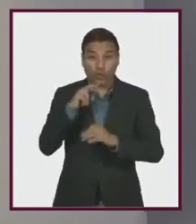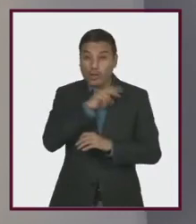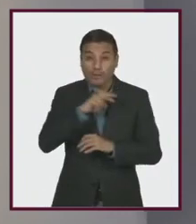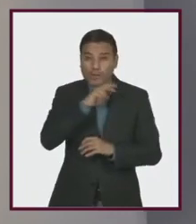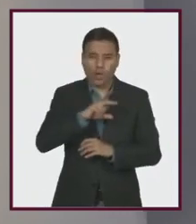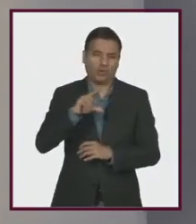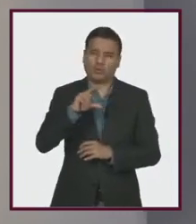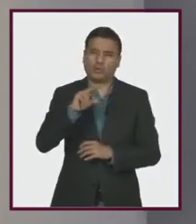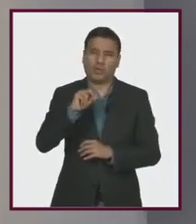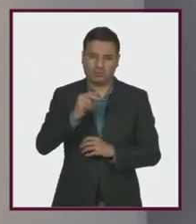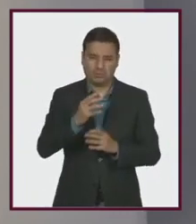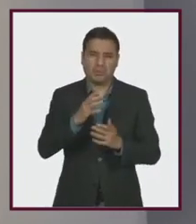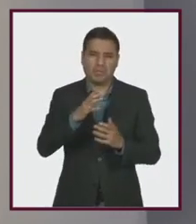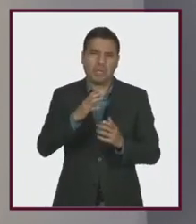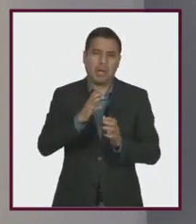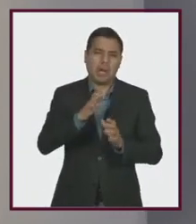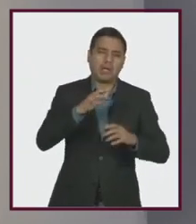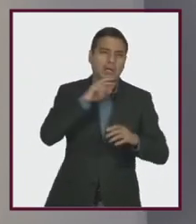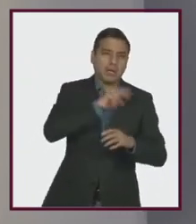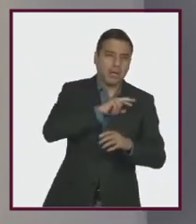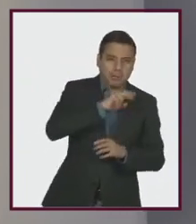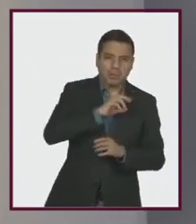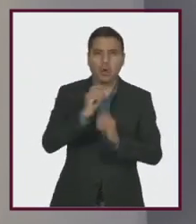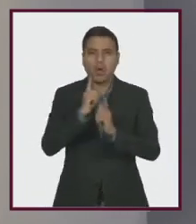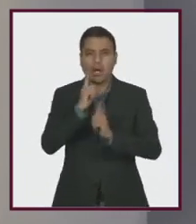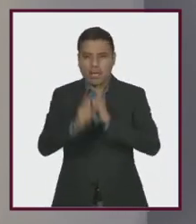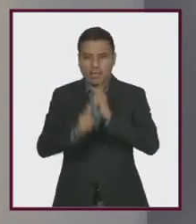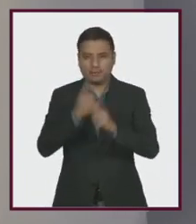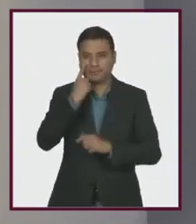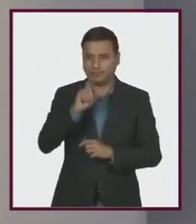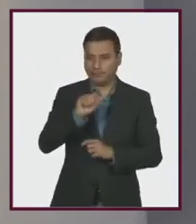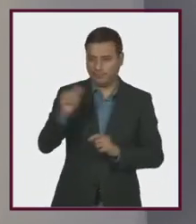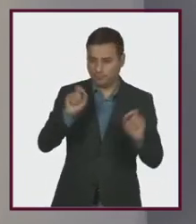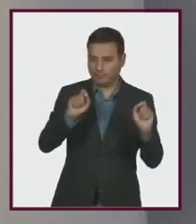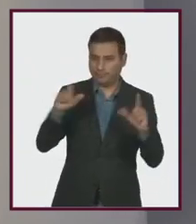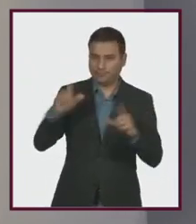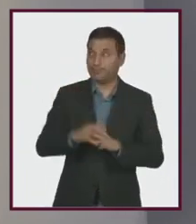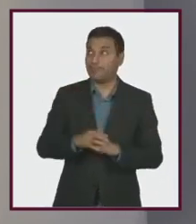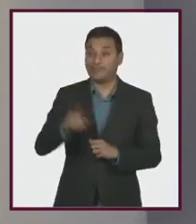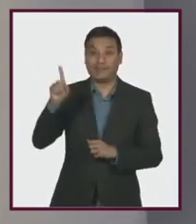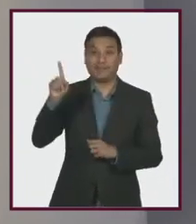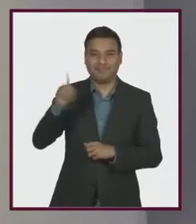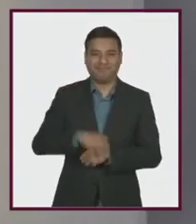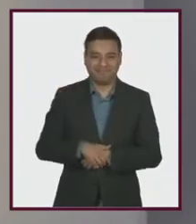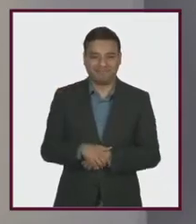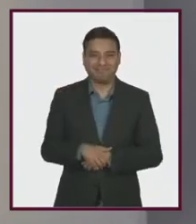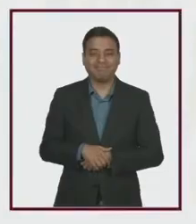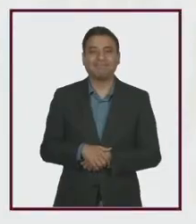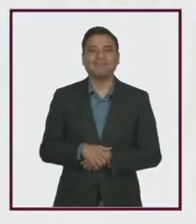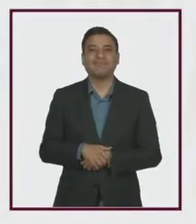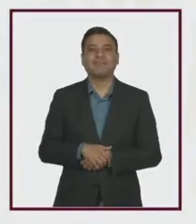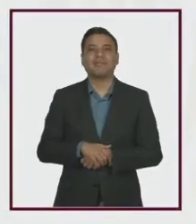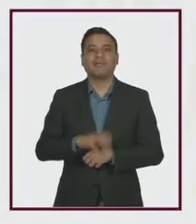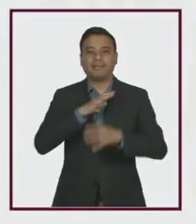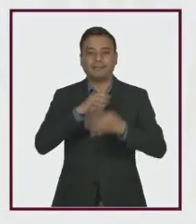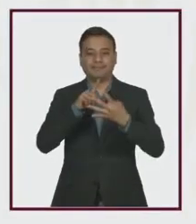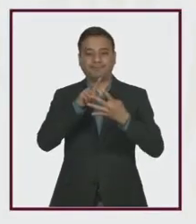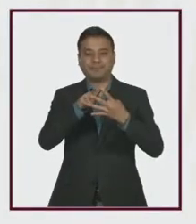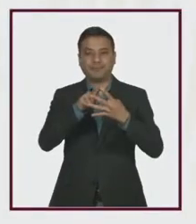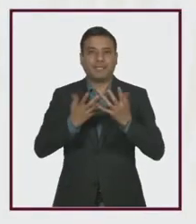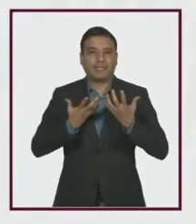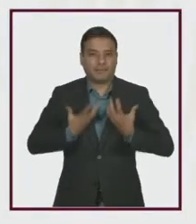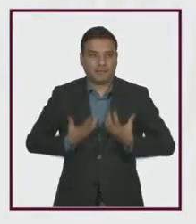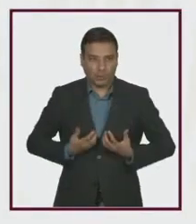ahí. Y el tipo de sustancias, me pasas la siguiente, aquí viene la explicación. Son las depresoras, las alucinógenas,